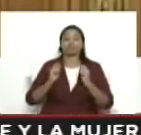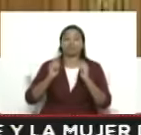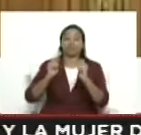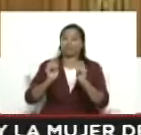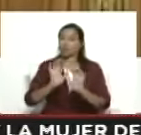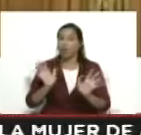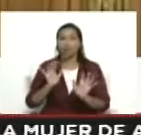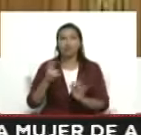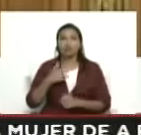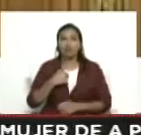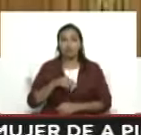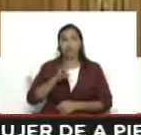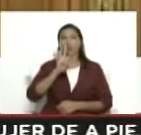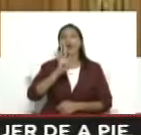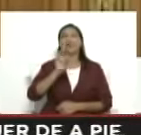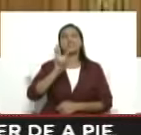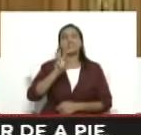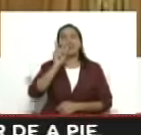hombres, mentira, yo no tenía nadie.